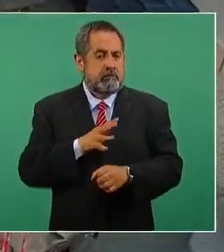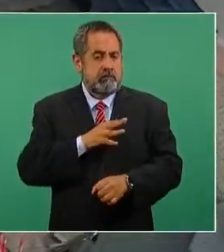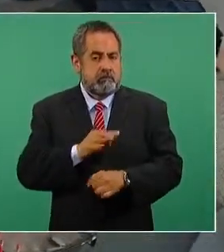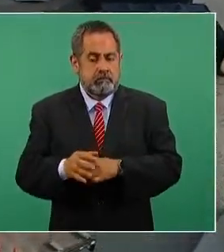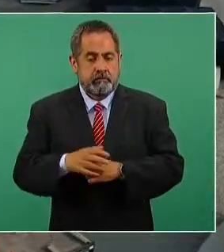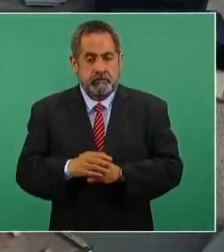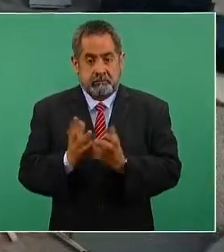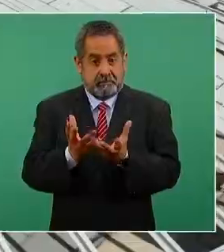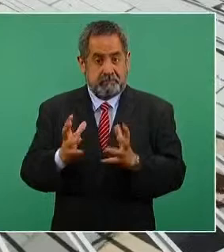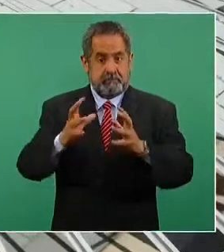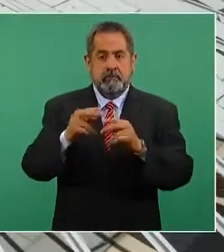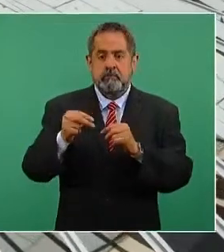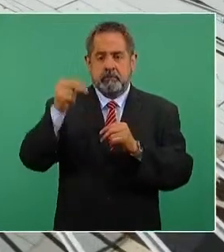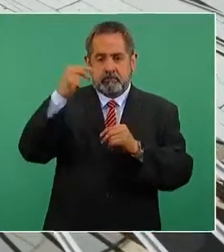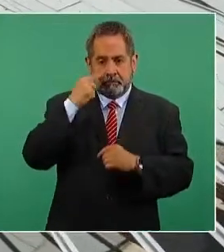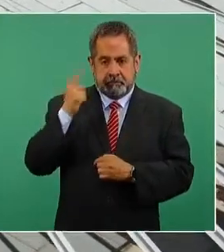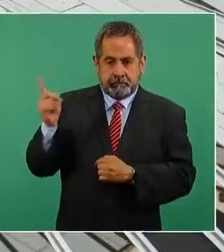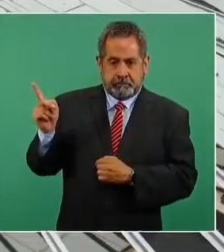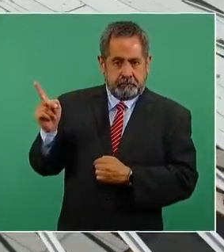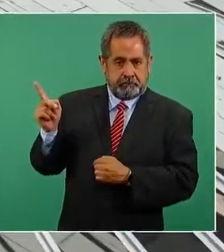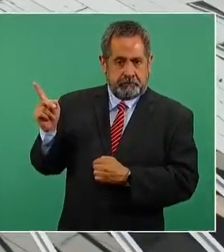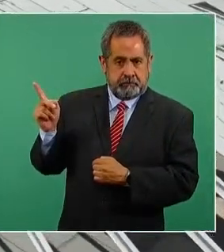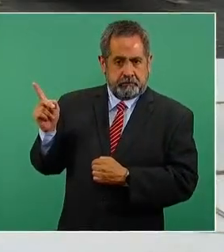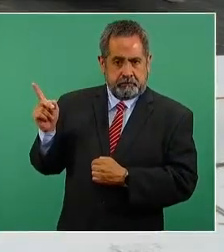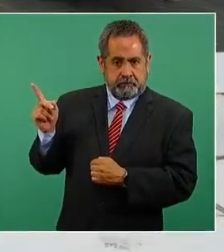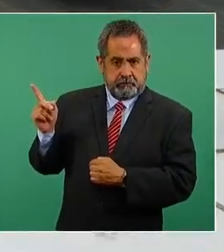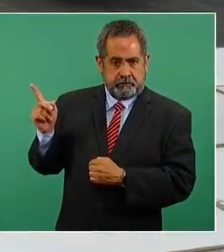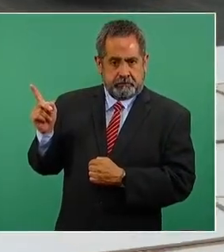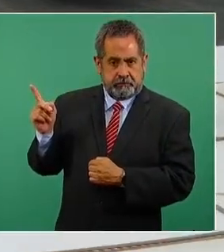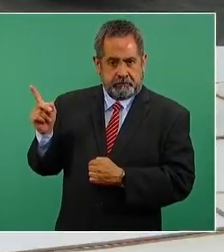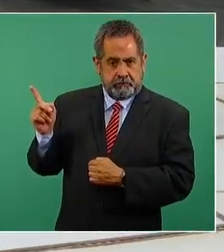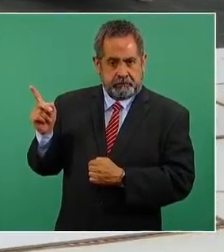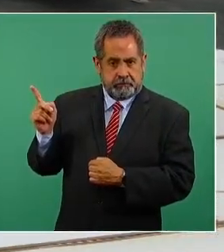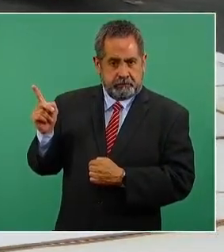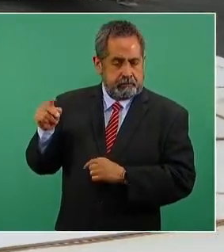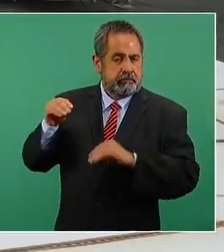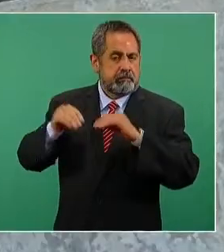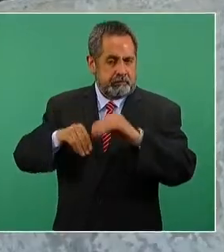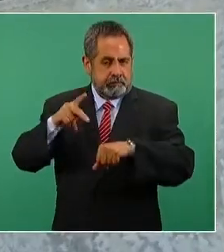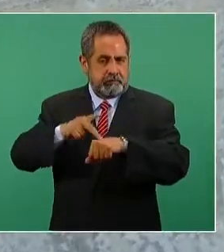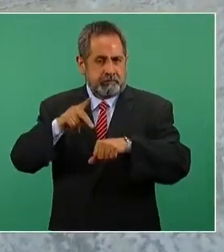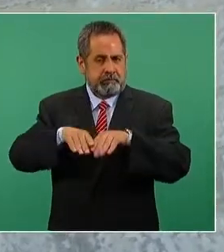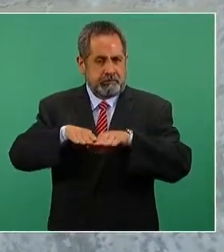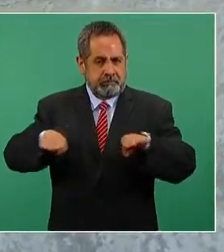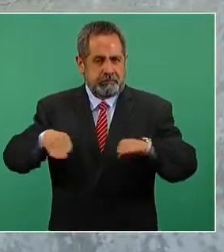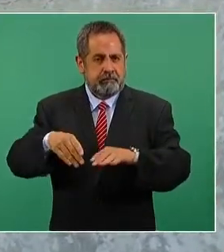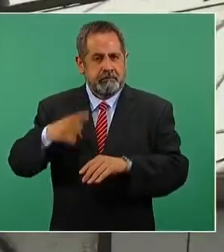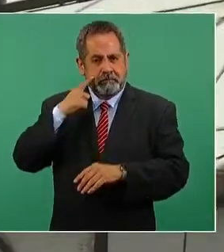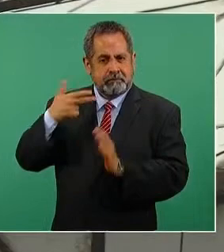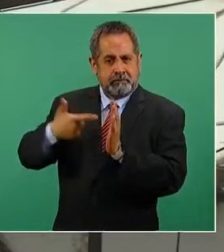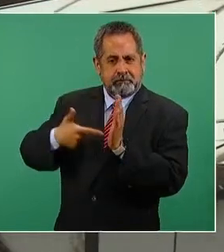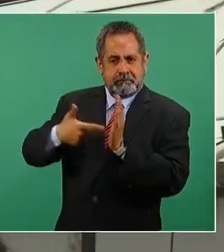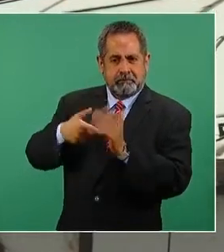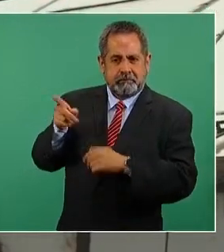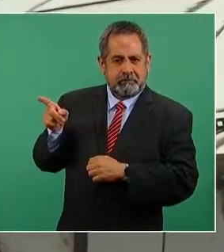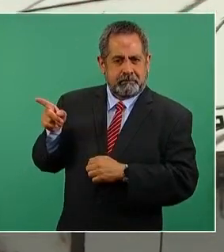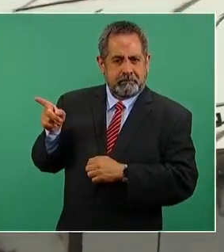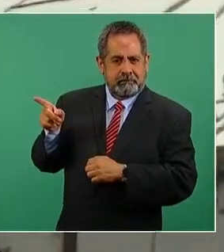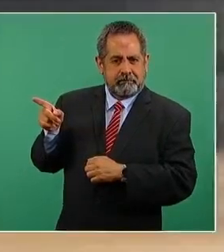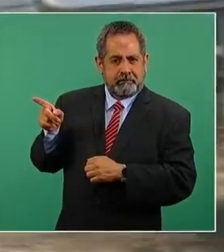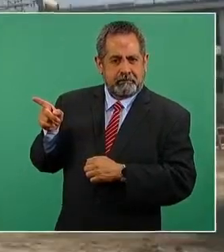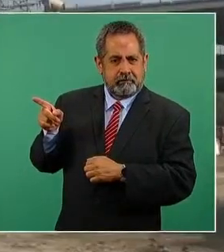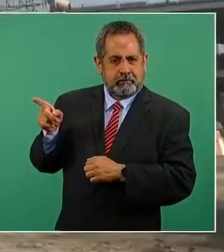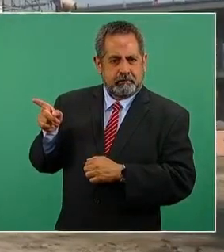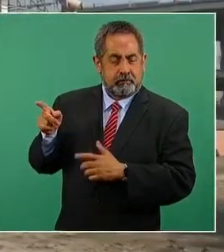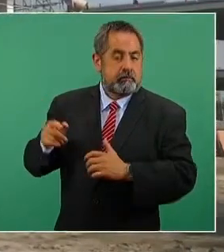las esferas de la zona norte. En los tanques verticales, se desarrollan trabajos de colocación de placas de fondo, soldaduras de anillo y montaje de placa de